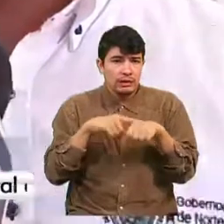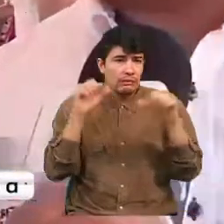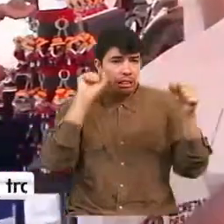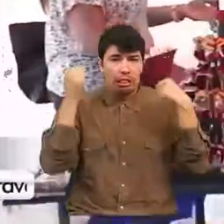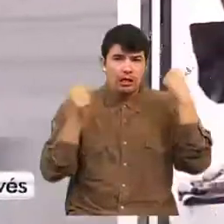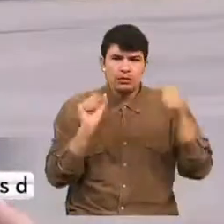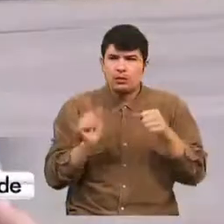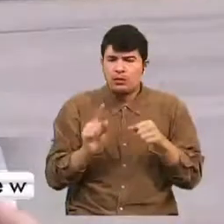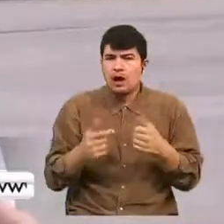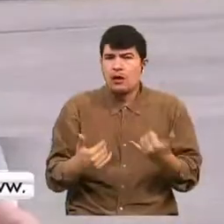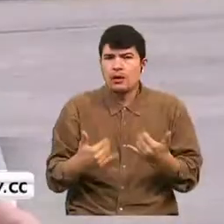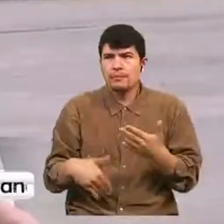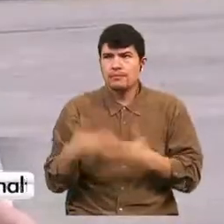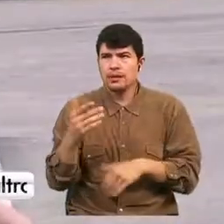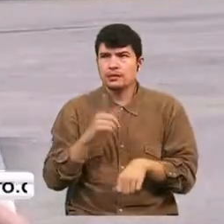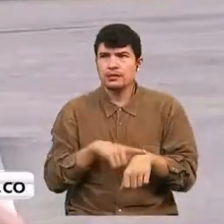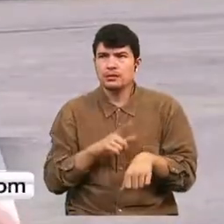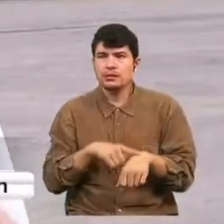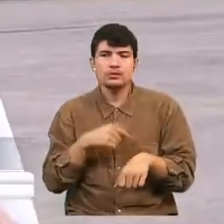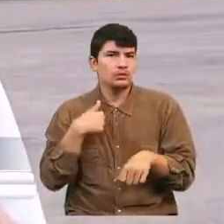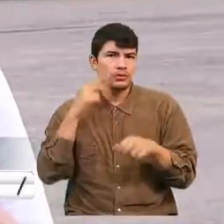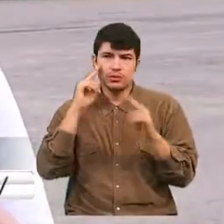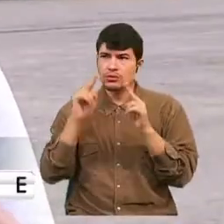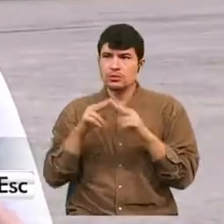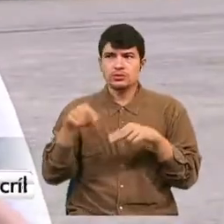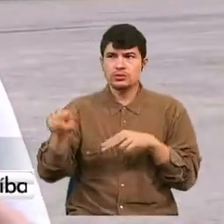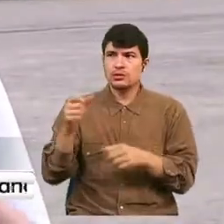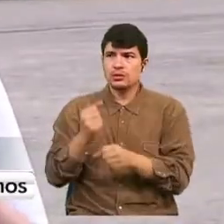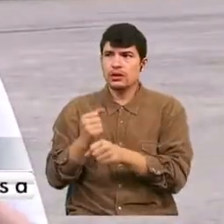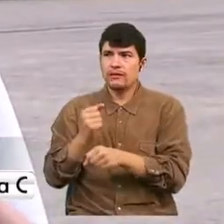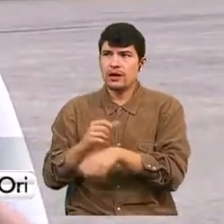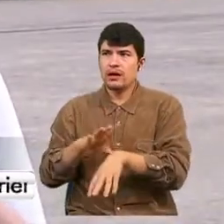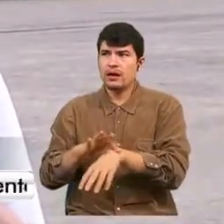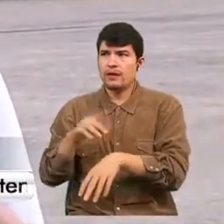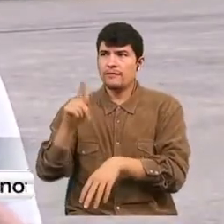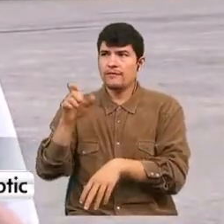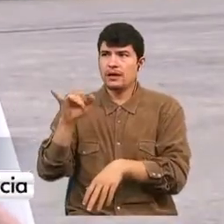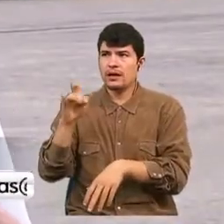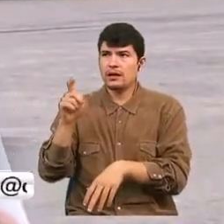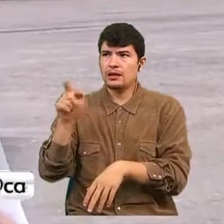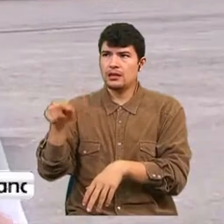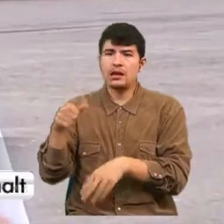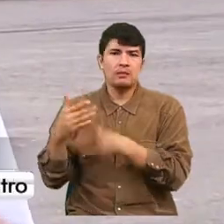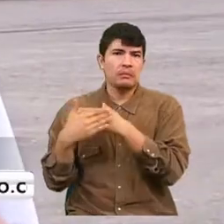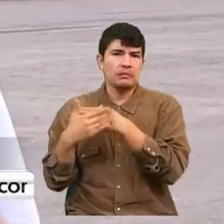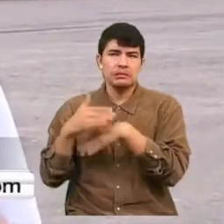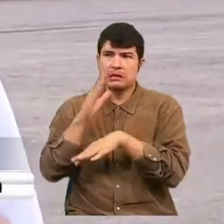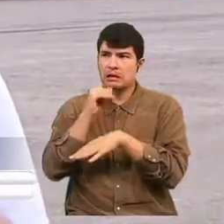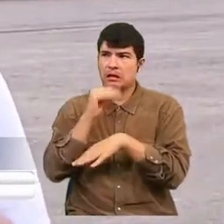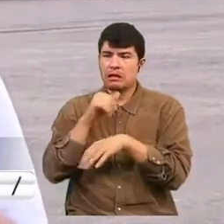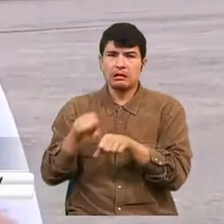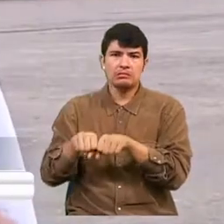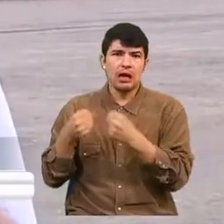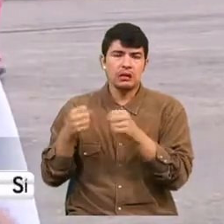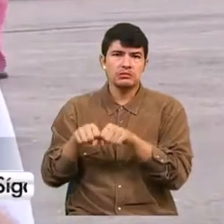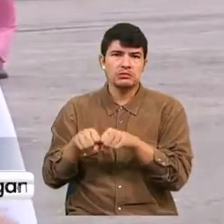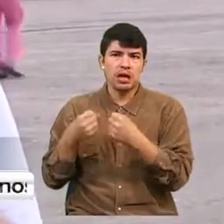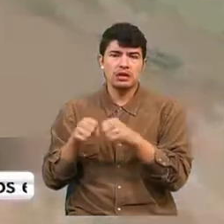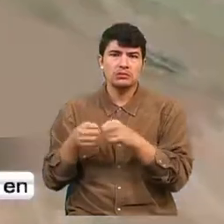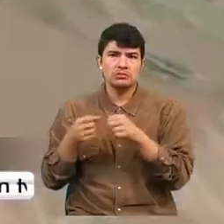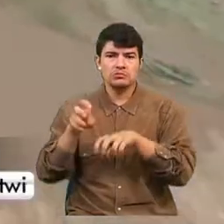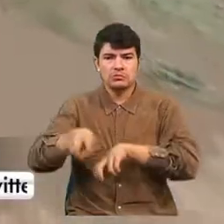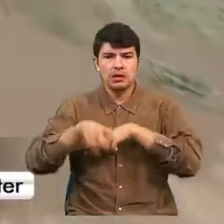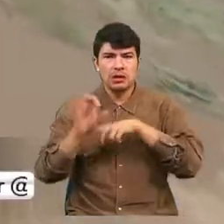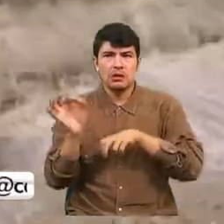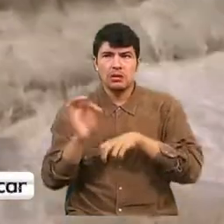dando inicio. No tengo conocimiento de esto porque esto lo trabaja el doctor Félix, no me ha reportado hasta el momento daños agrícolas